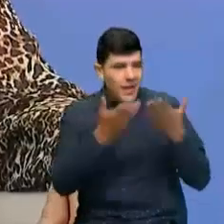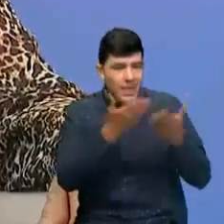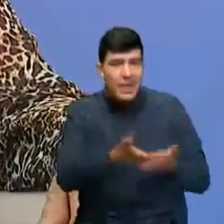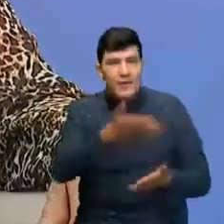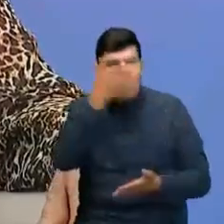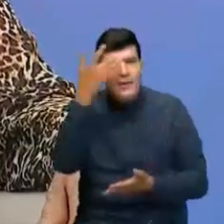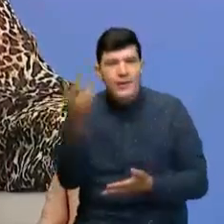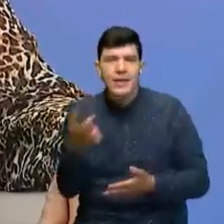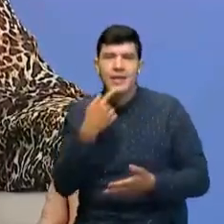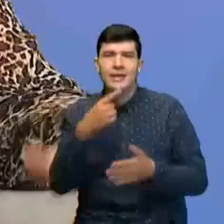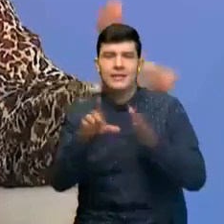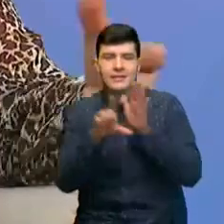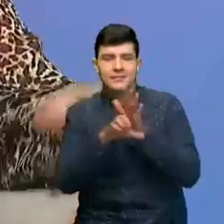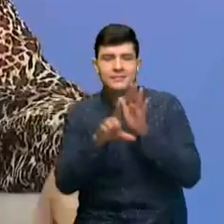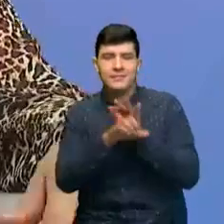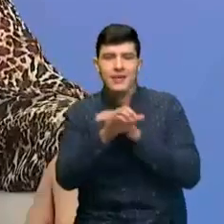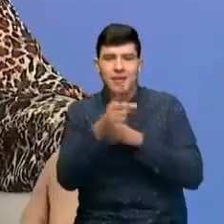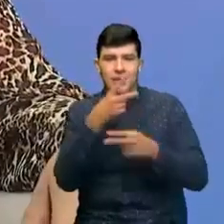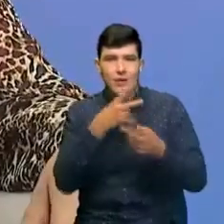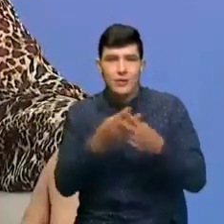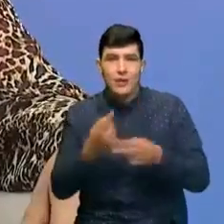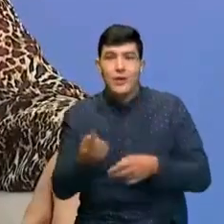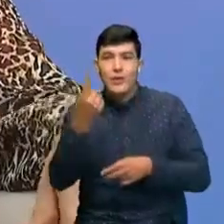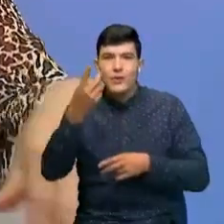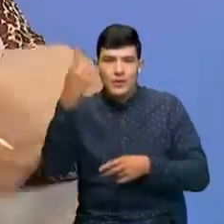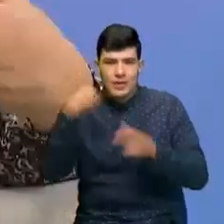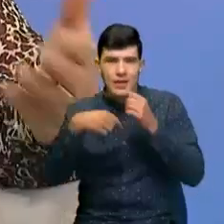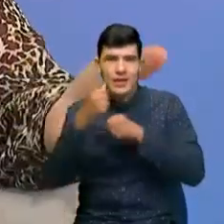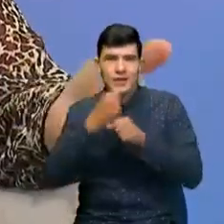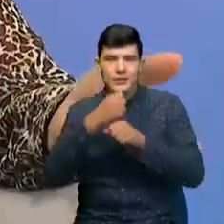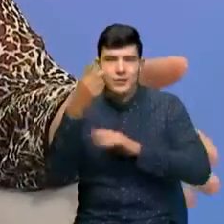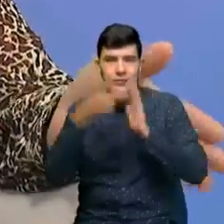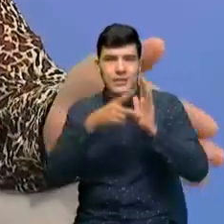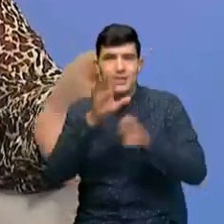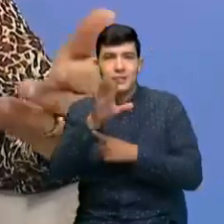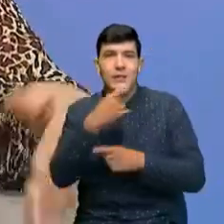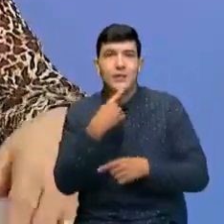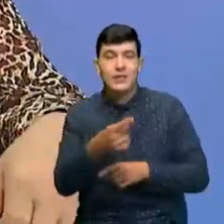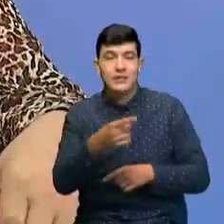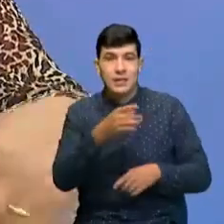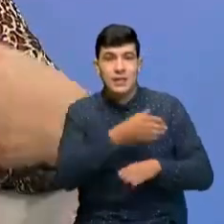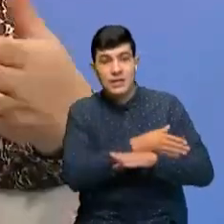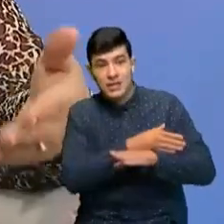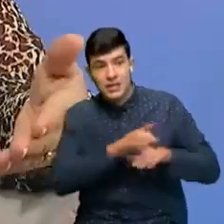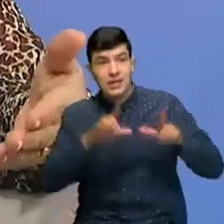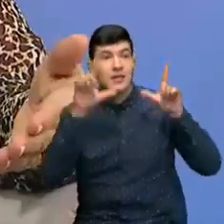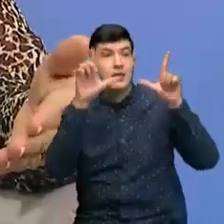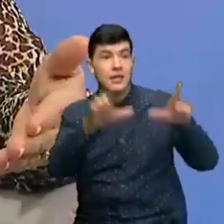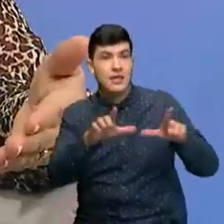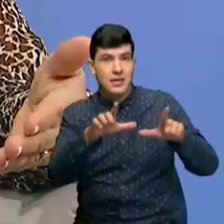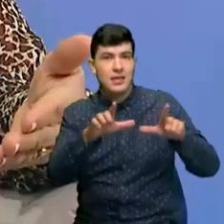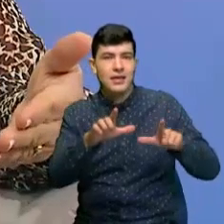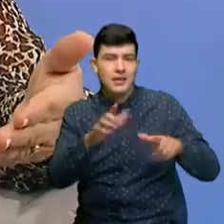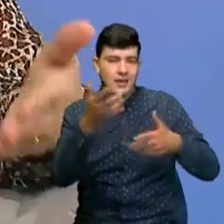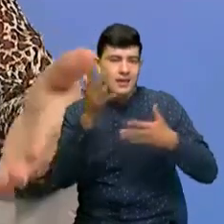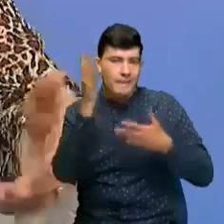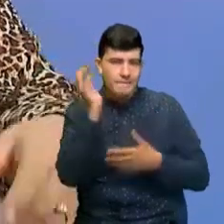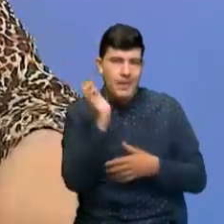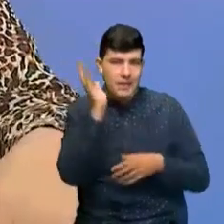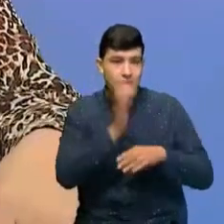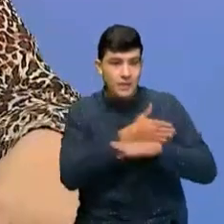El acto legislativo número 1 del 2005 así lo dispuso. Quienes se pensionaron con posterioridad